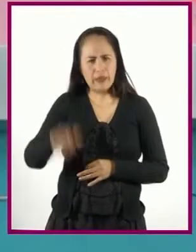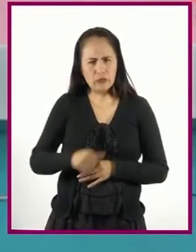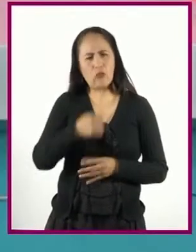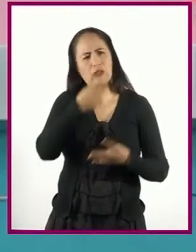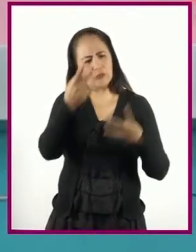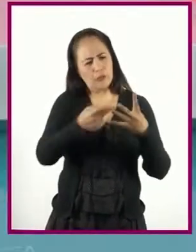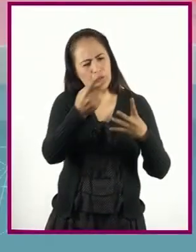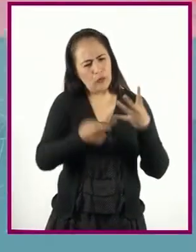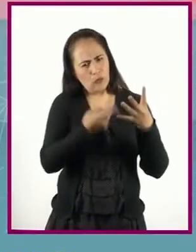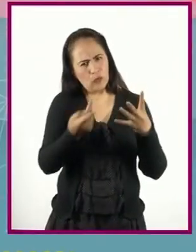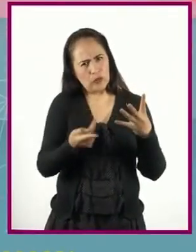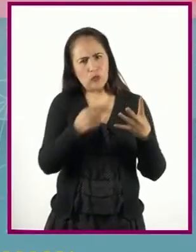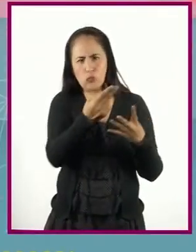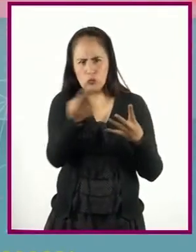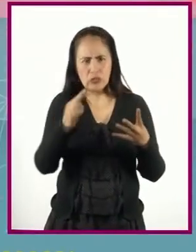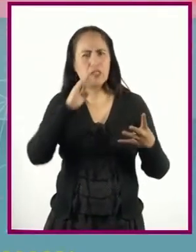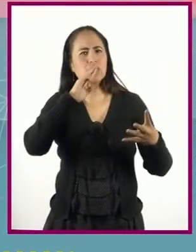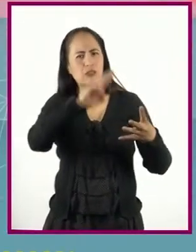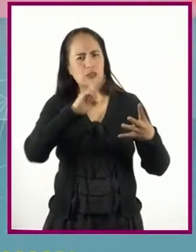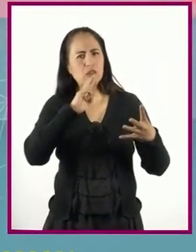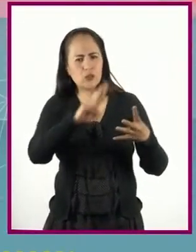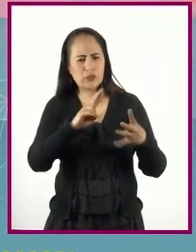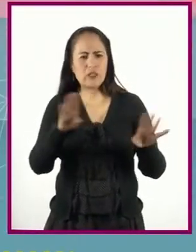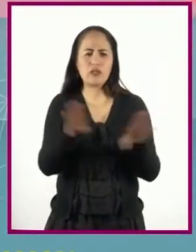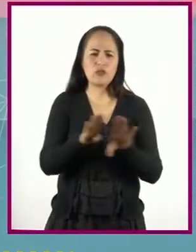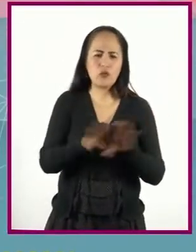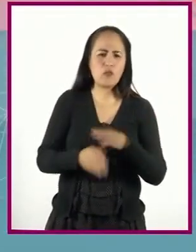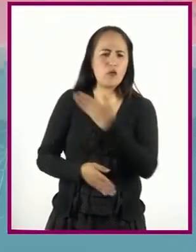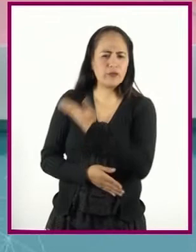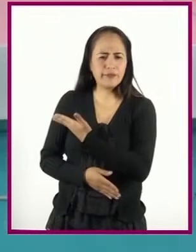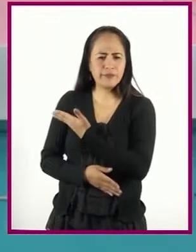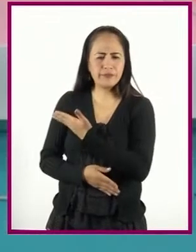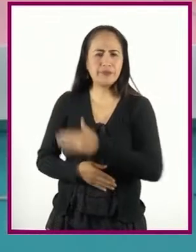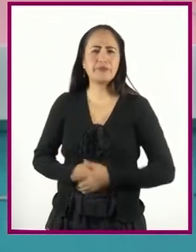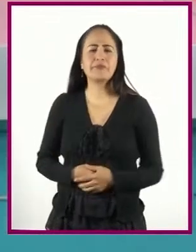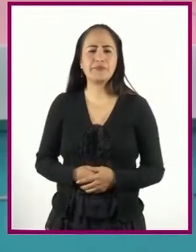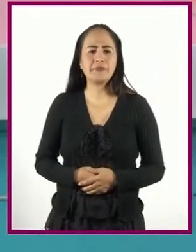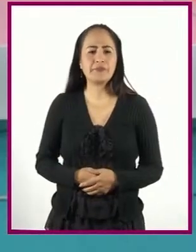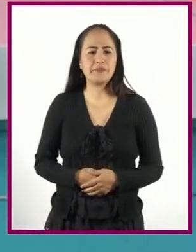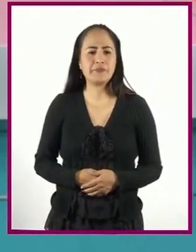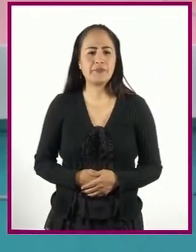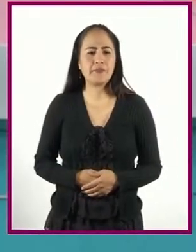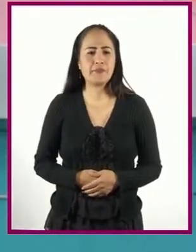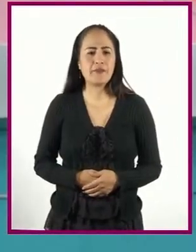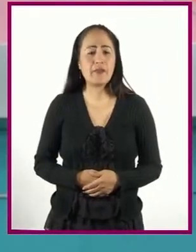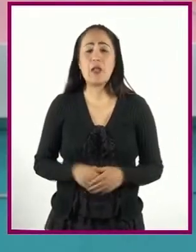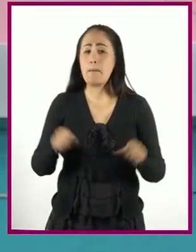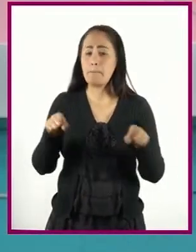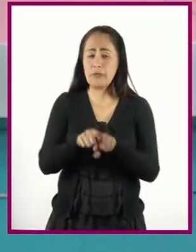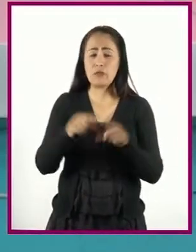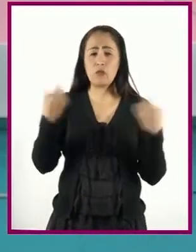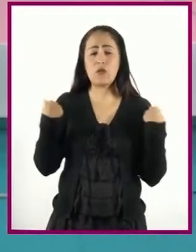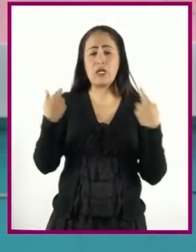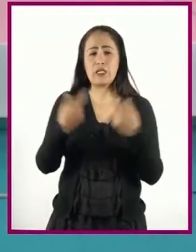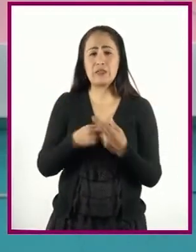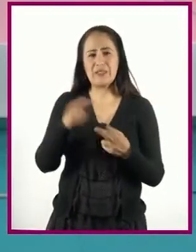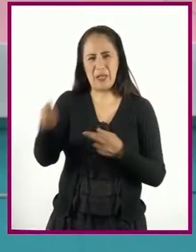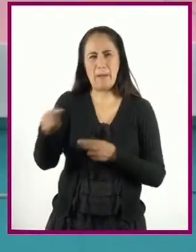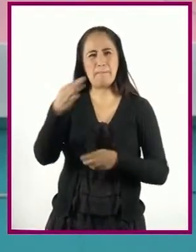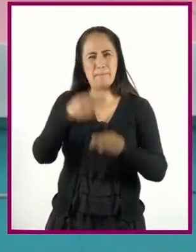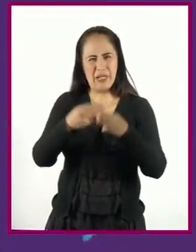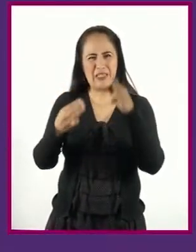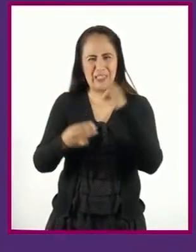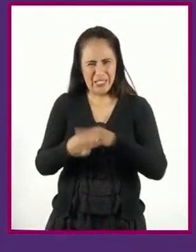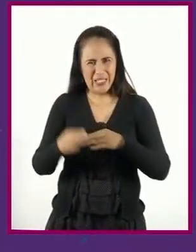tema de la sesión. ¿Cómo representar los materiales? Además, los pueden consultar con su maestro o maestra de la asignatura de